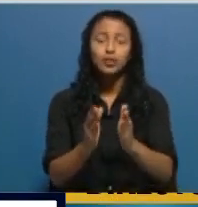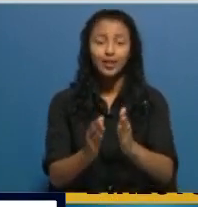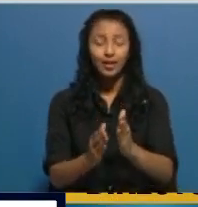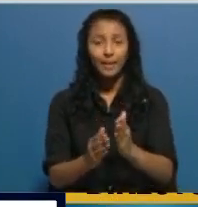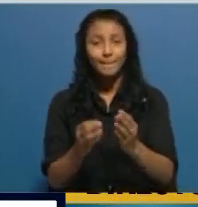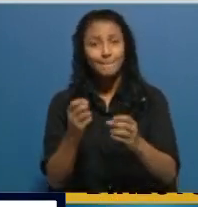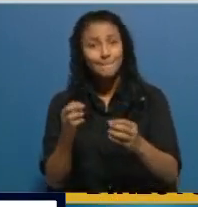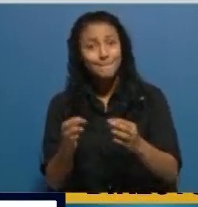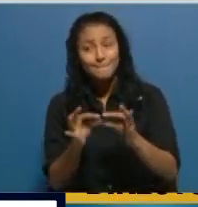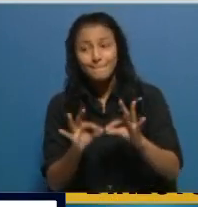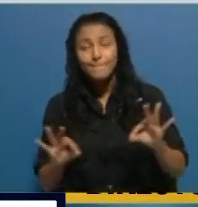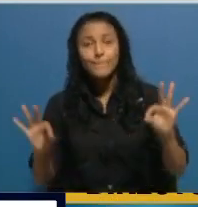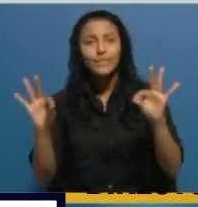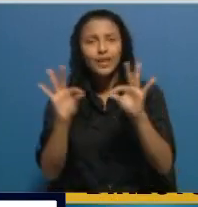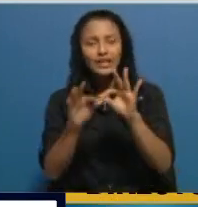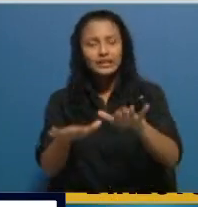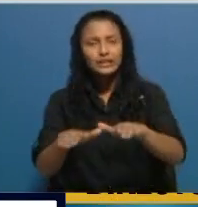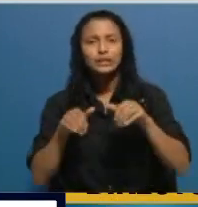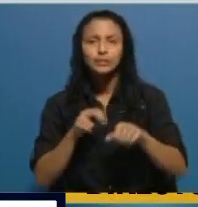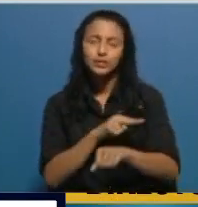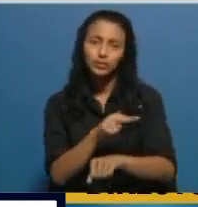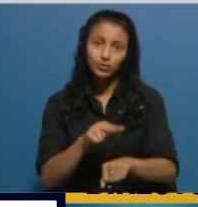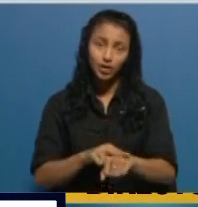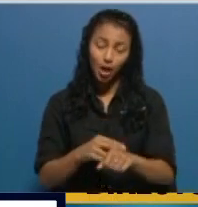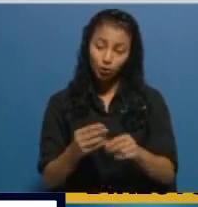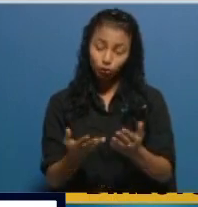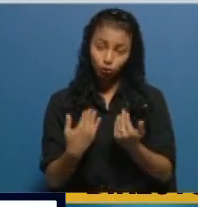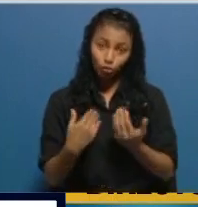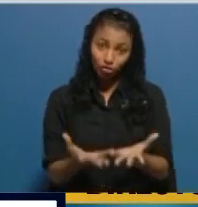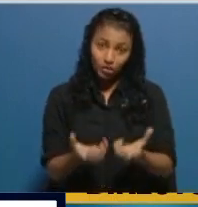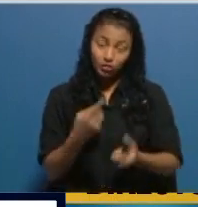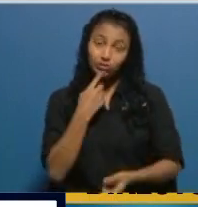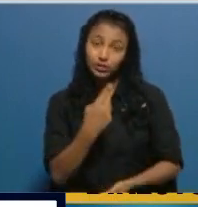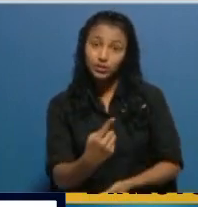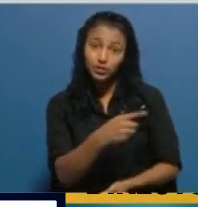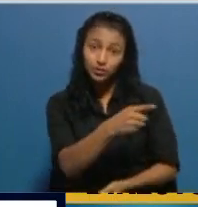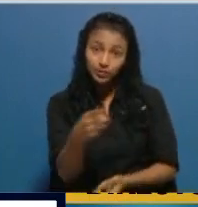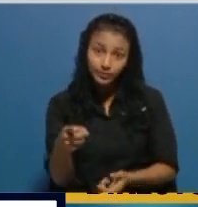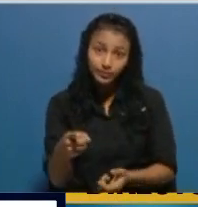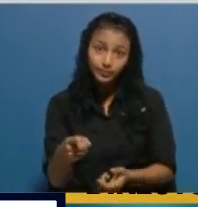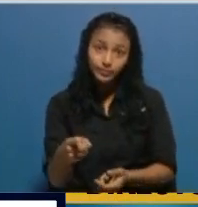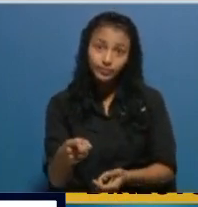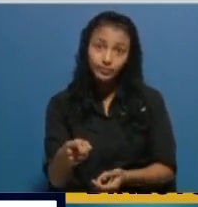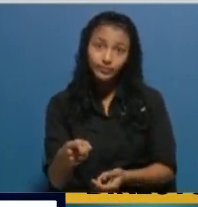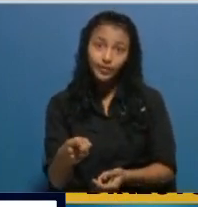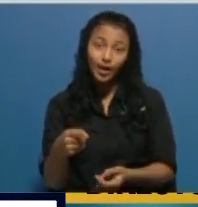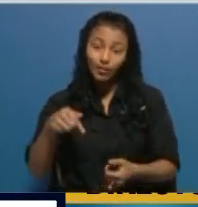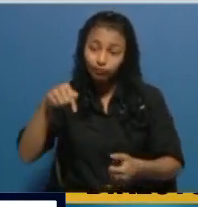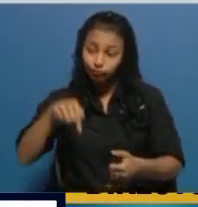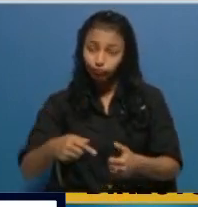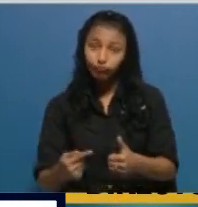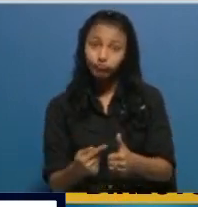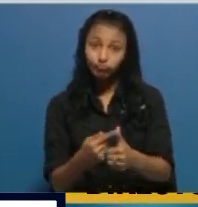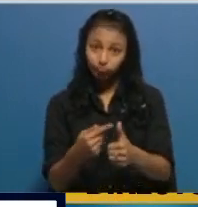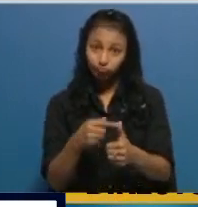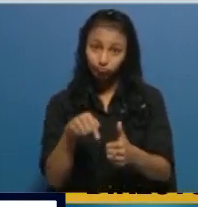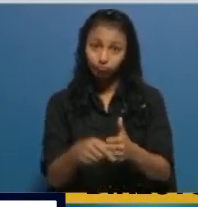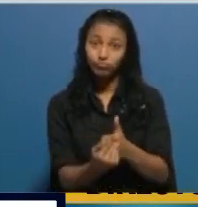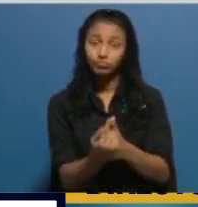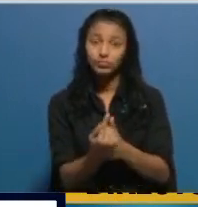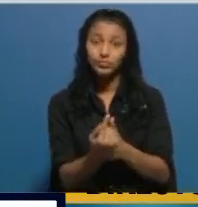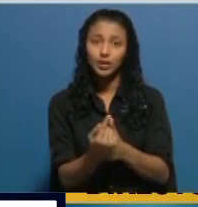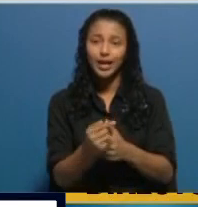a jugar nuestra asamblea quiero aprovechar esta ocasión para anunciar que a partir de esta legislatura la